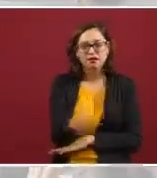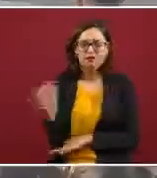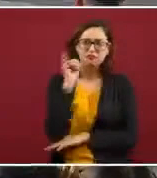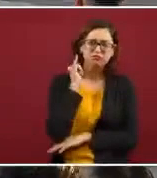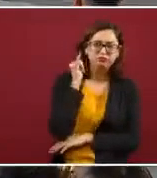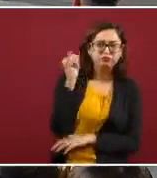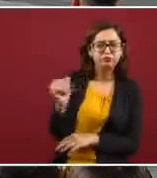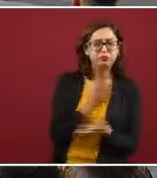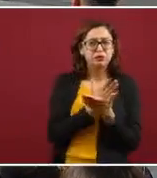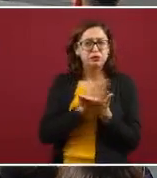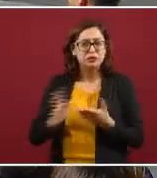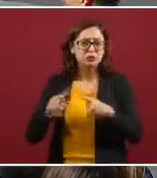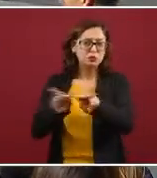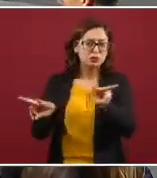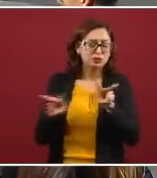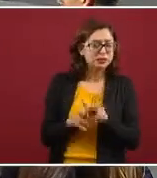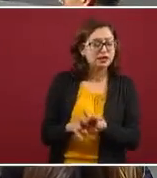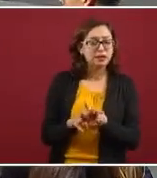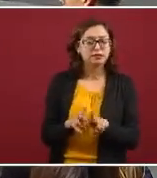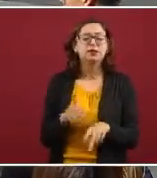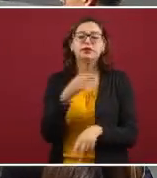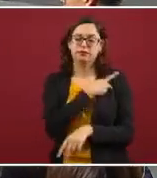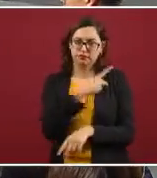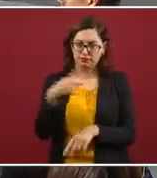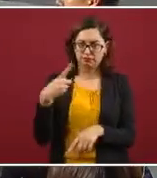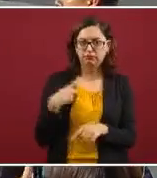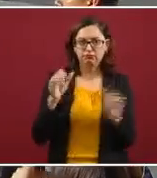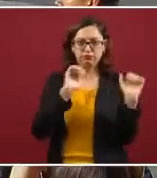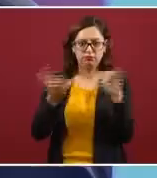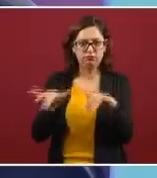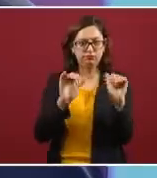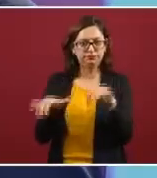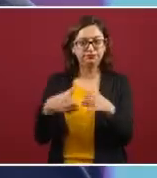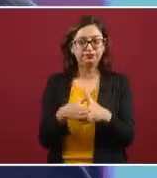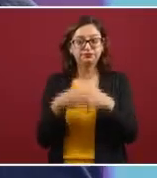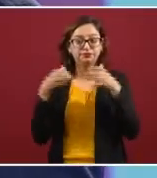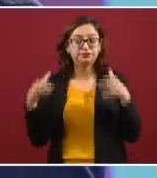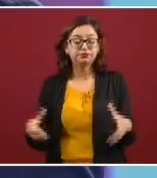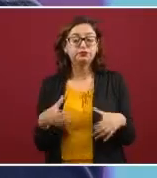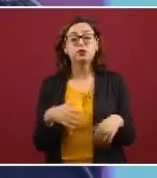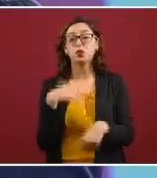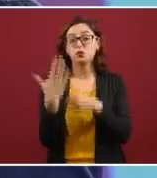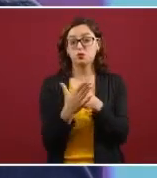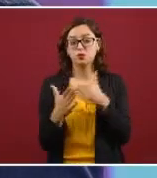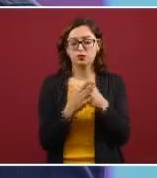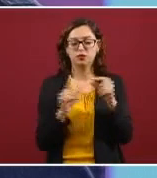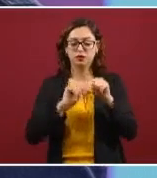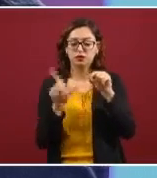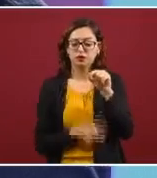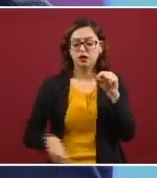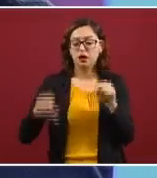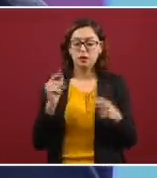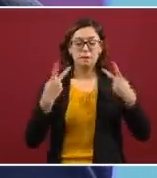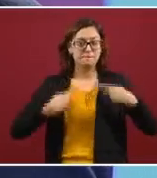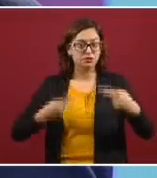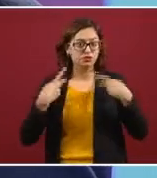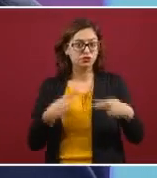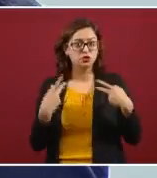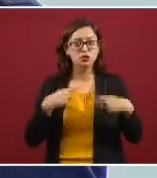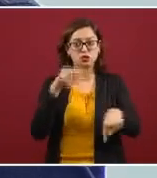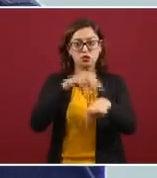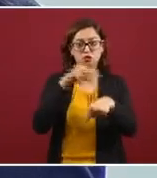remotas. Se iniciará un proceso de reclutamiento nacional de personal de salud que